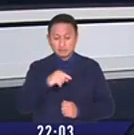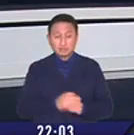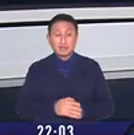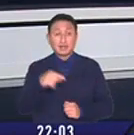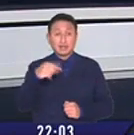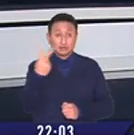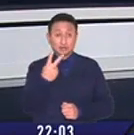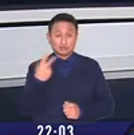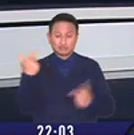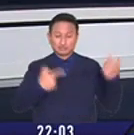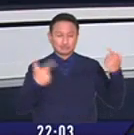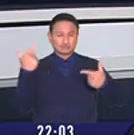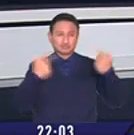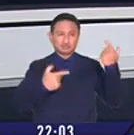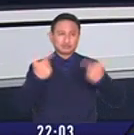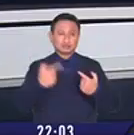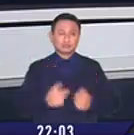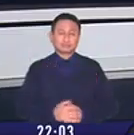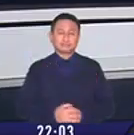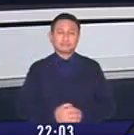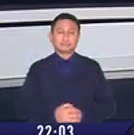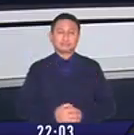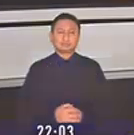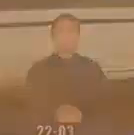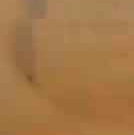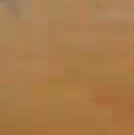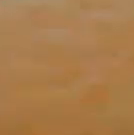cruce de bala con delincuentes.